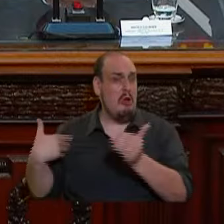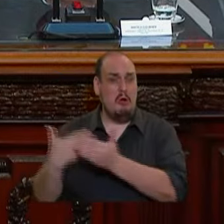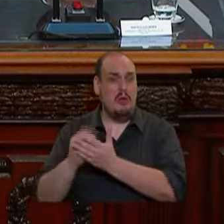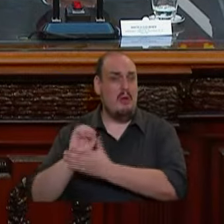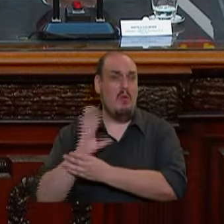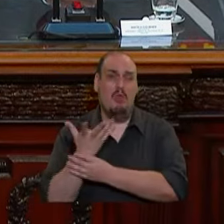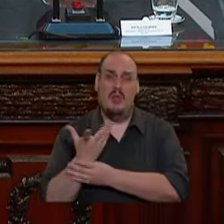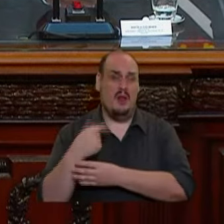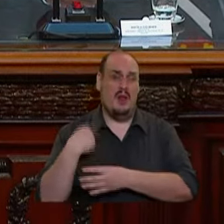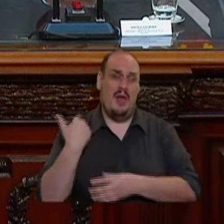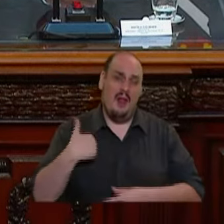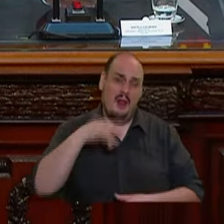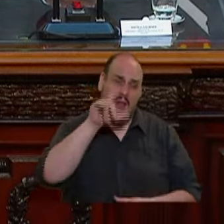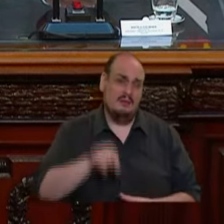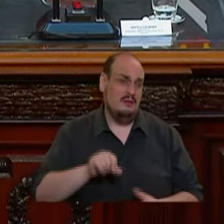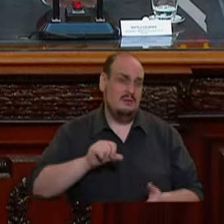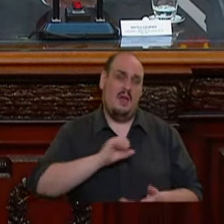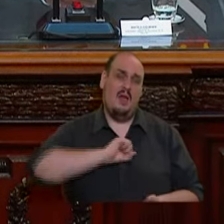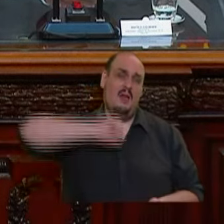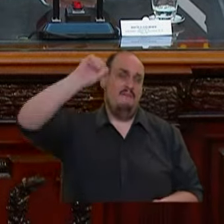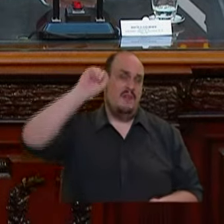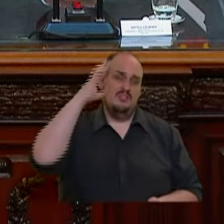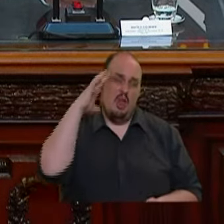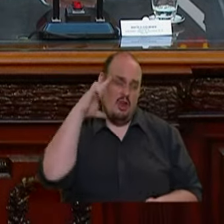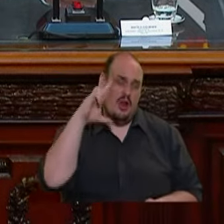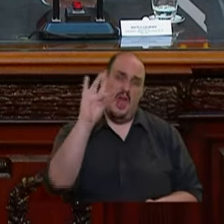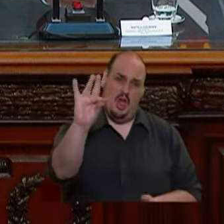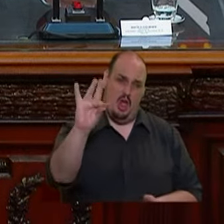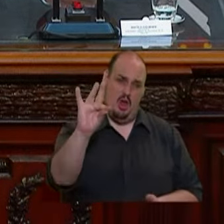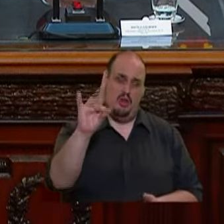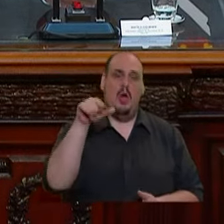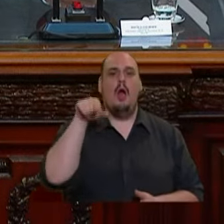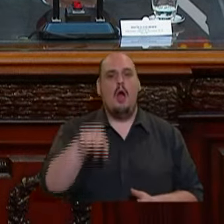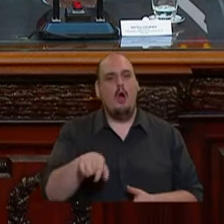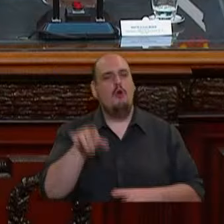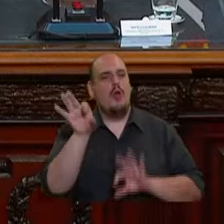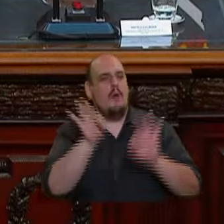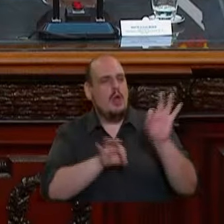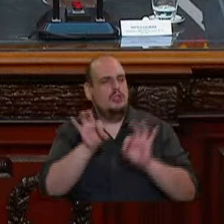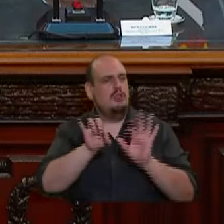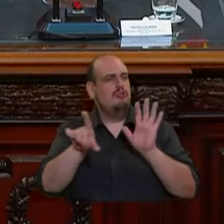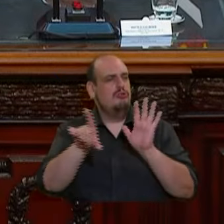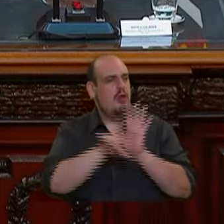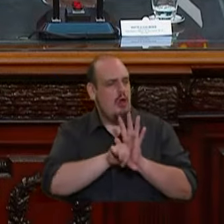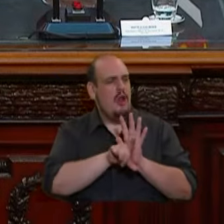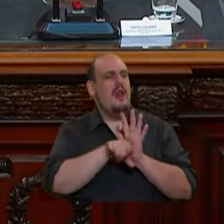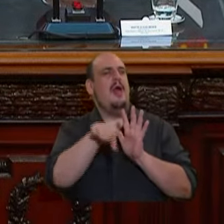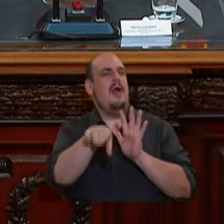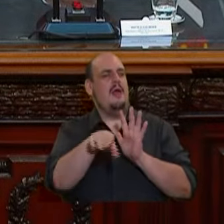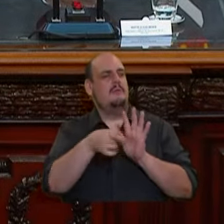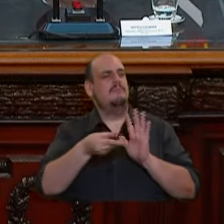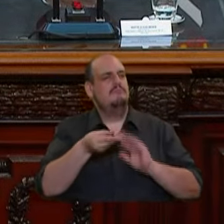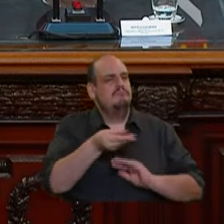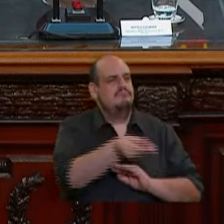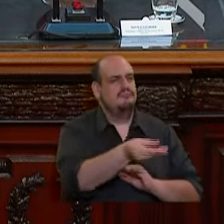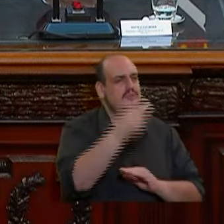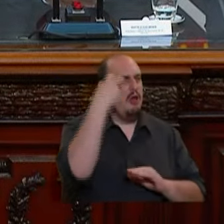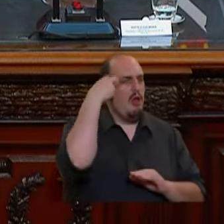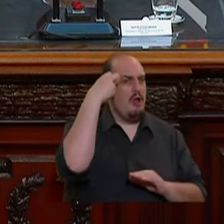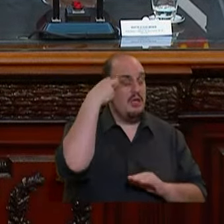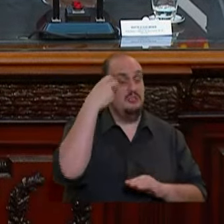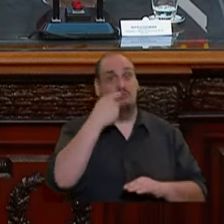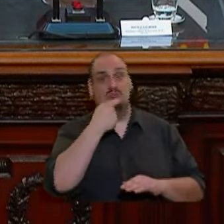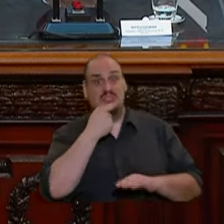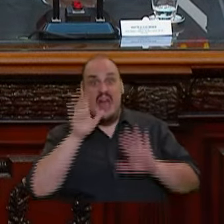Con nosotros se acaba. Vamos a enviar un proyecto al Congreso para penalizar por ley al presidente de la Nación, al ministro de